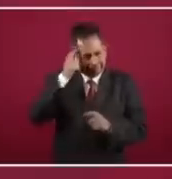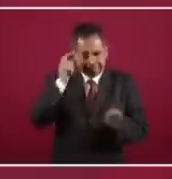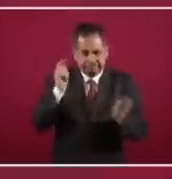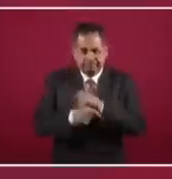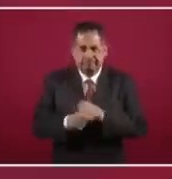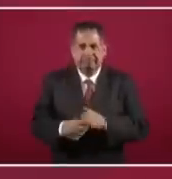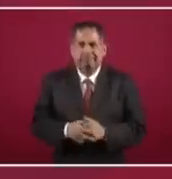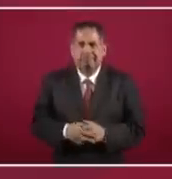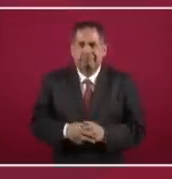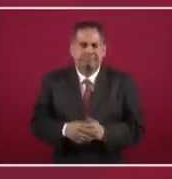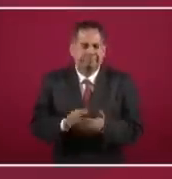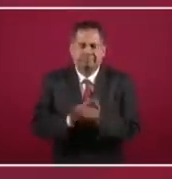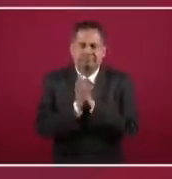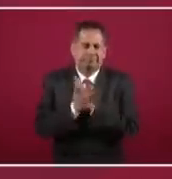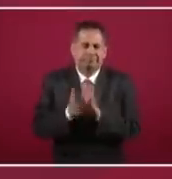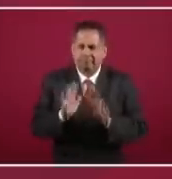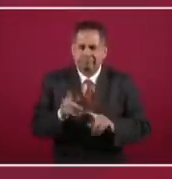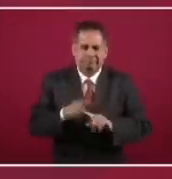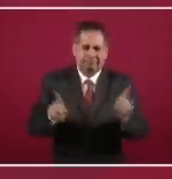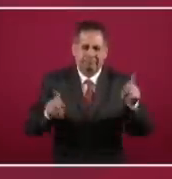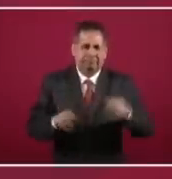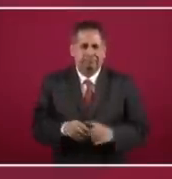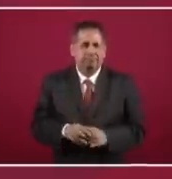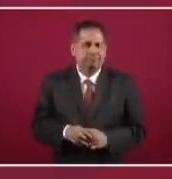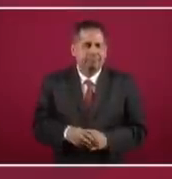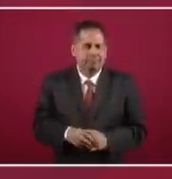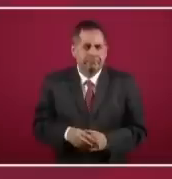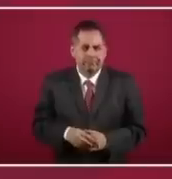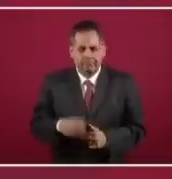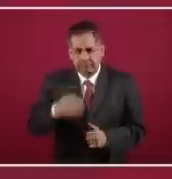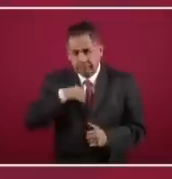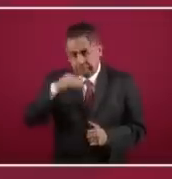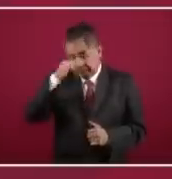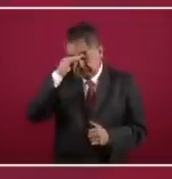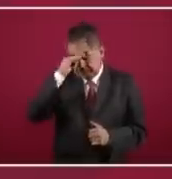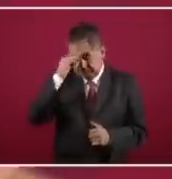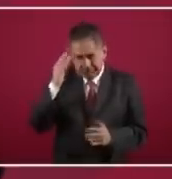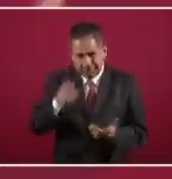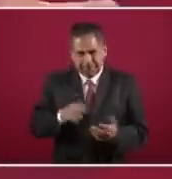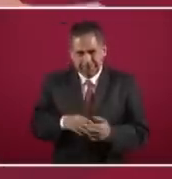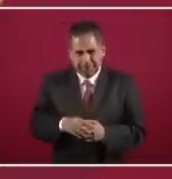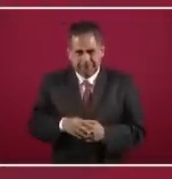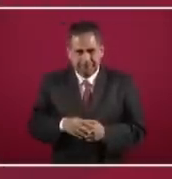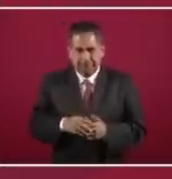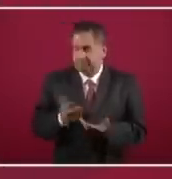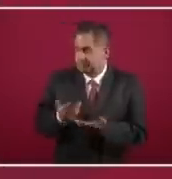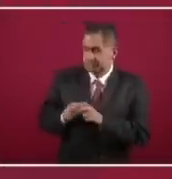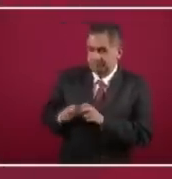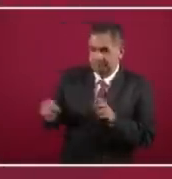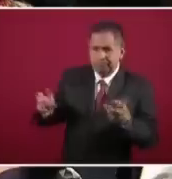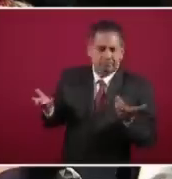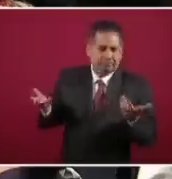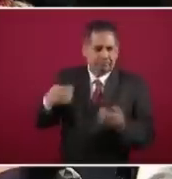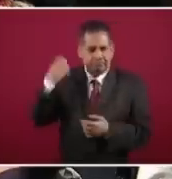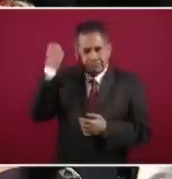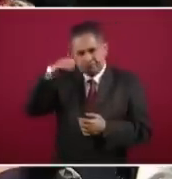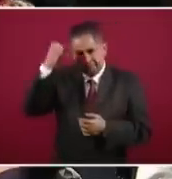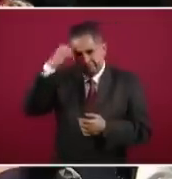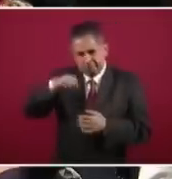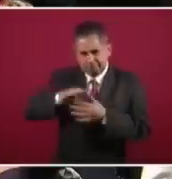está siendo superado. Yo creo que aquí las